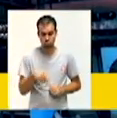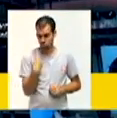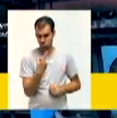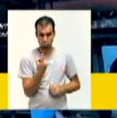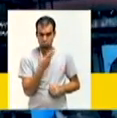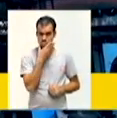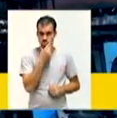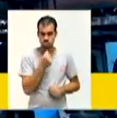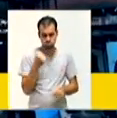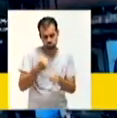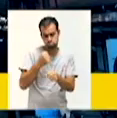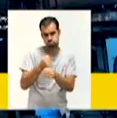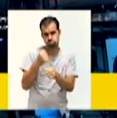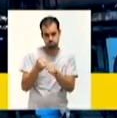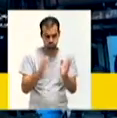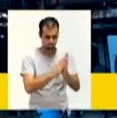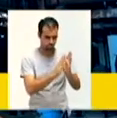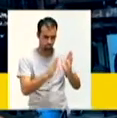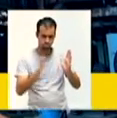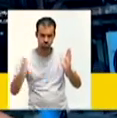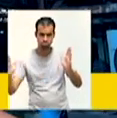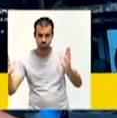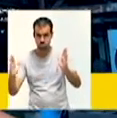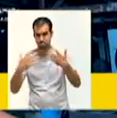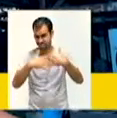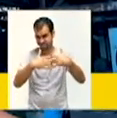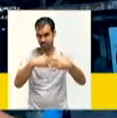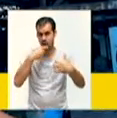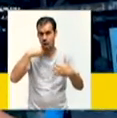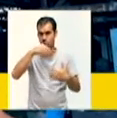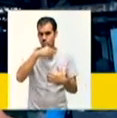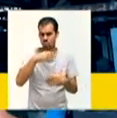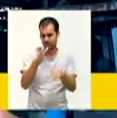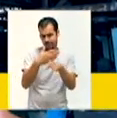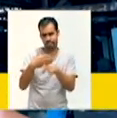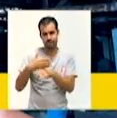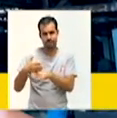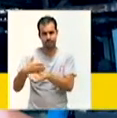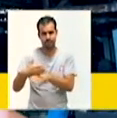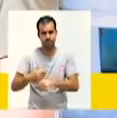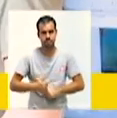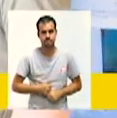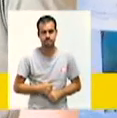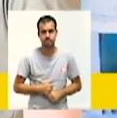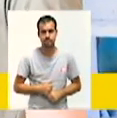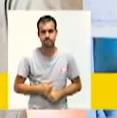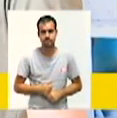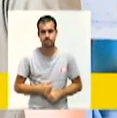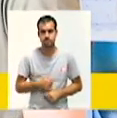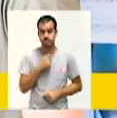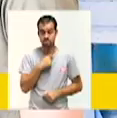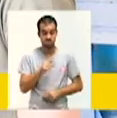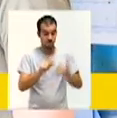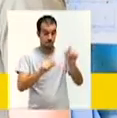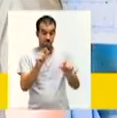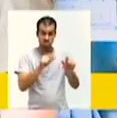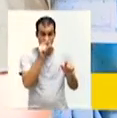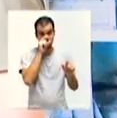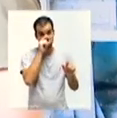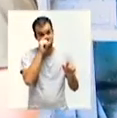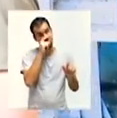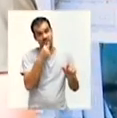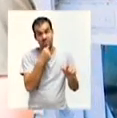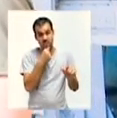lo que ha sido en todo el transcurso de la zafra en diferentes tareas importantes en el ingenio. Las personas vulnerables se les tuvieron